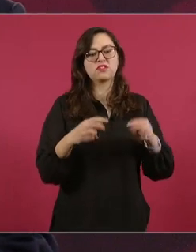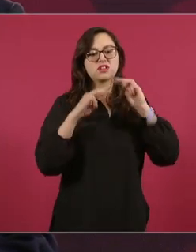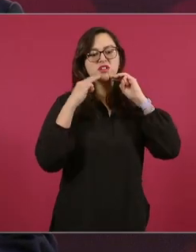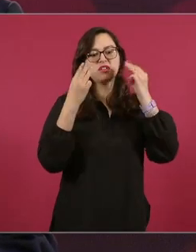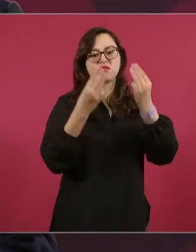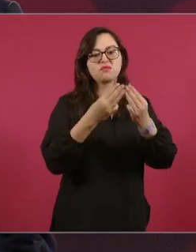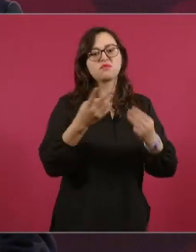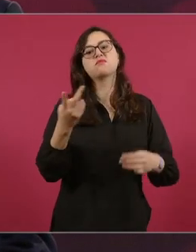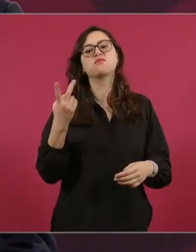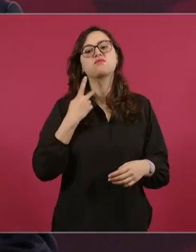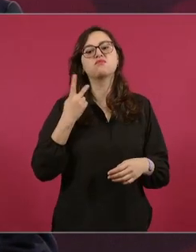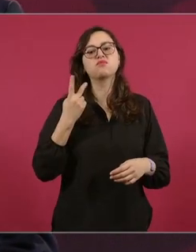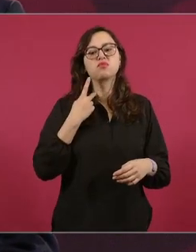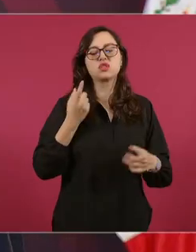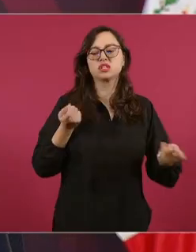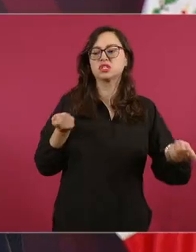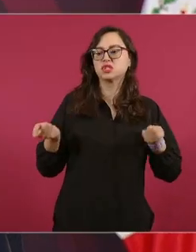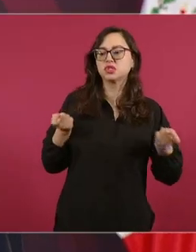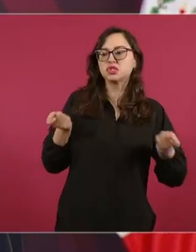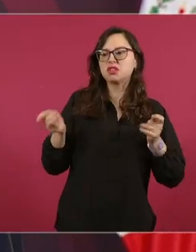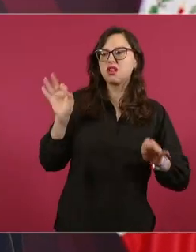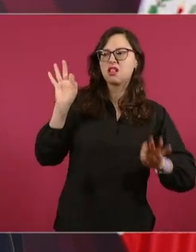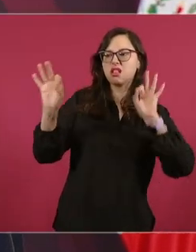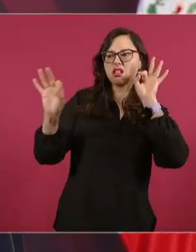poder político.